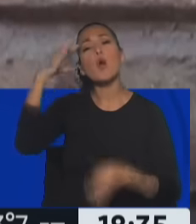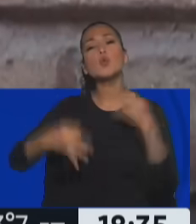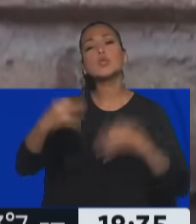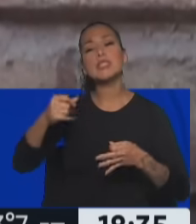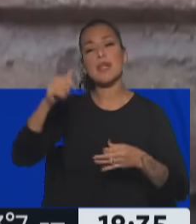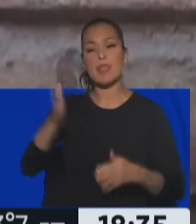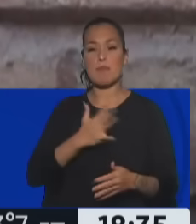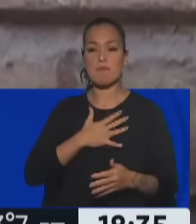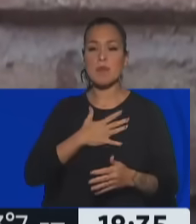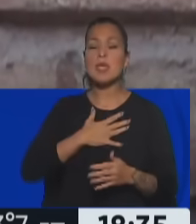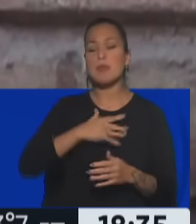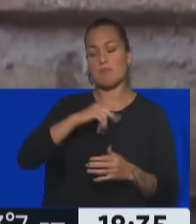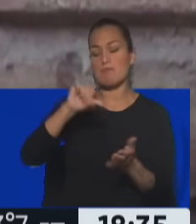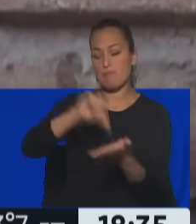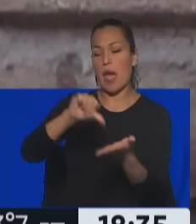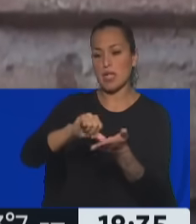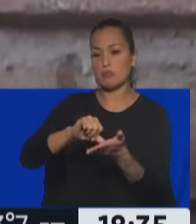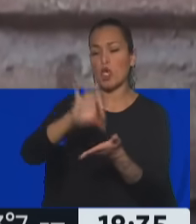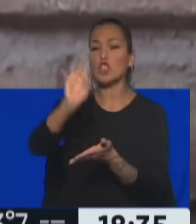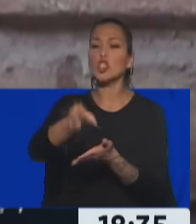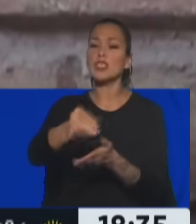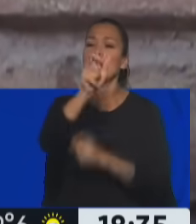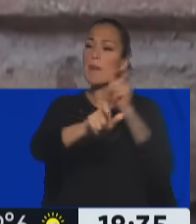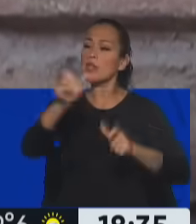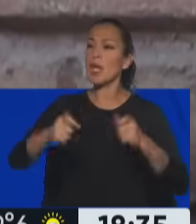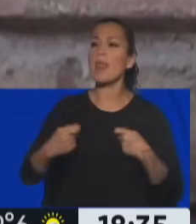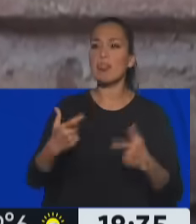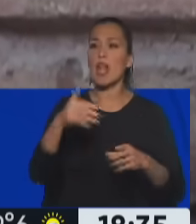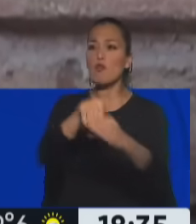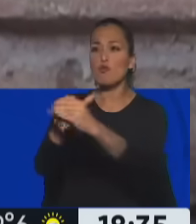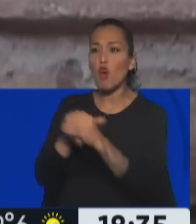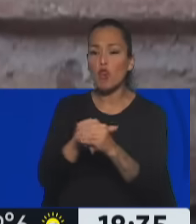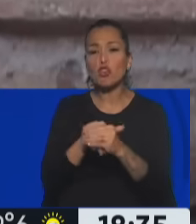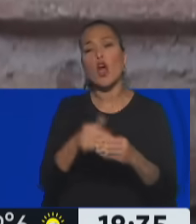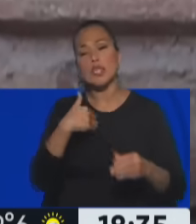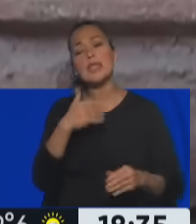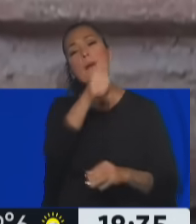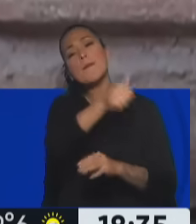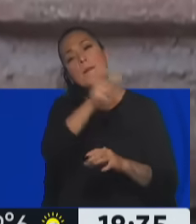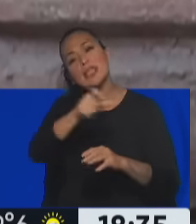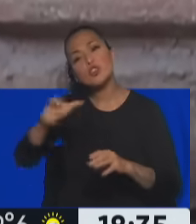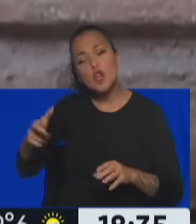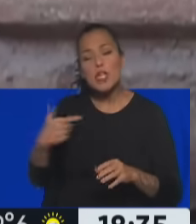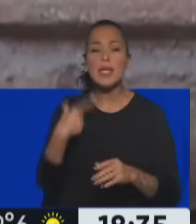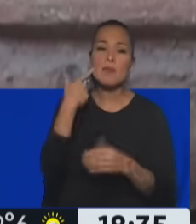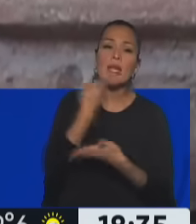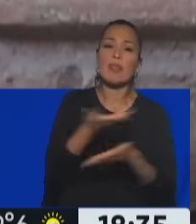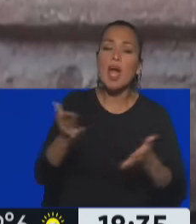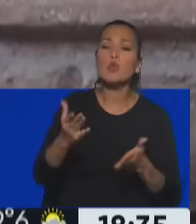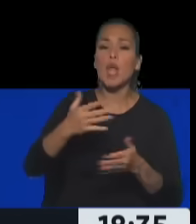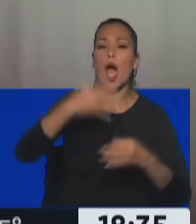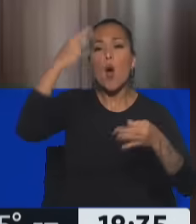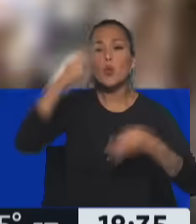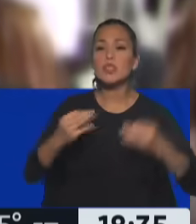por las personas a las que el día de hoy les voy a dar mi voto, son personas que van a ser capaces de impartir una justicia justa